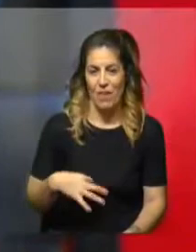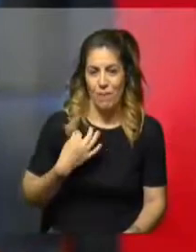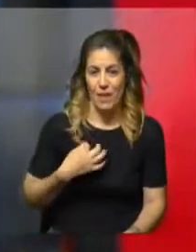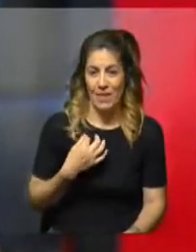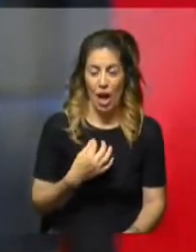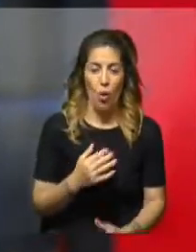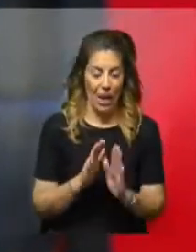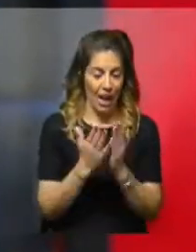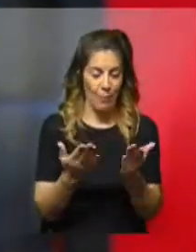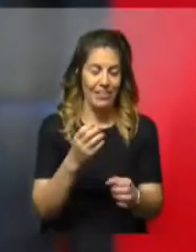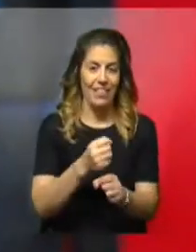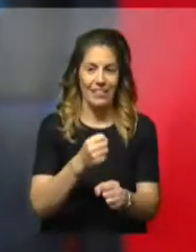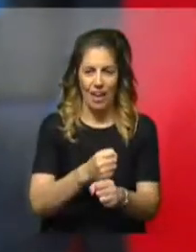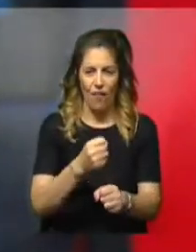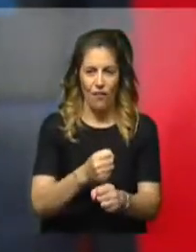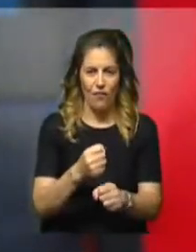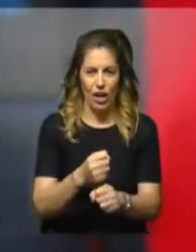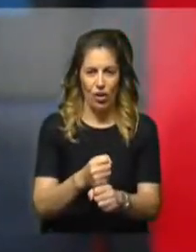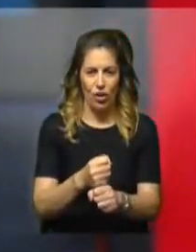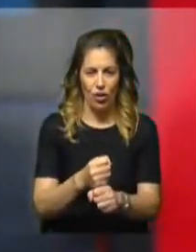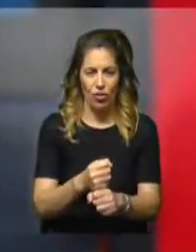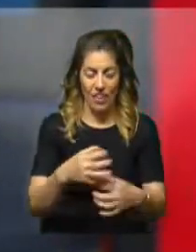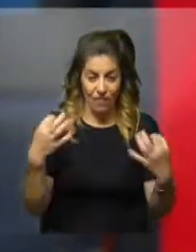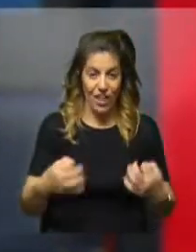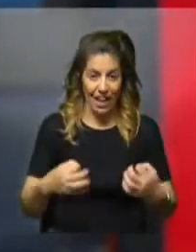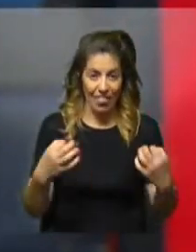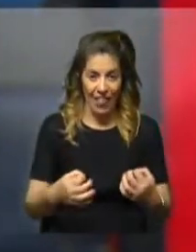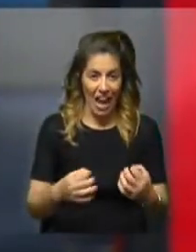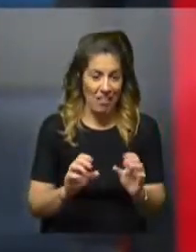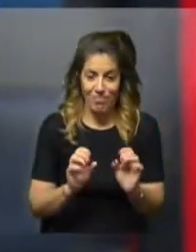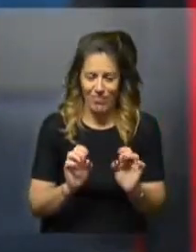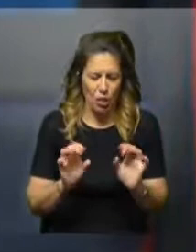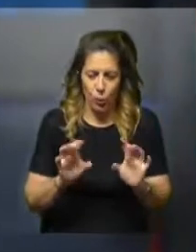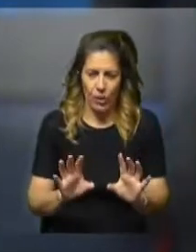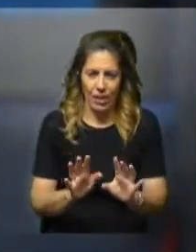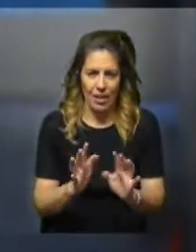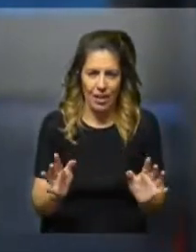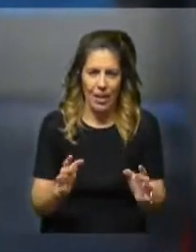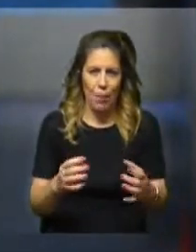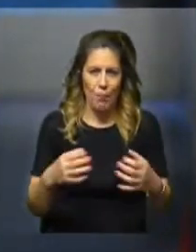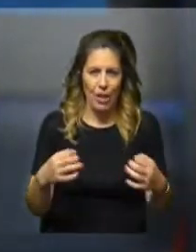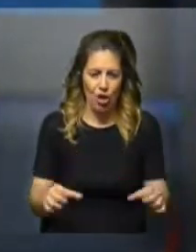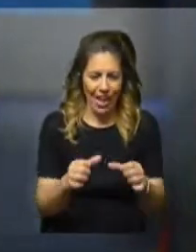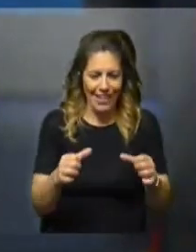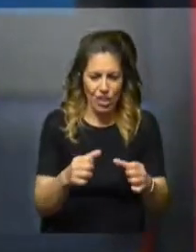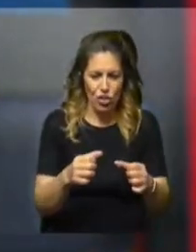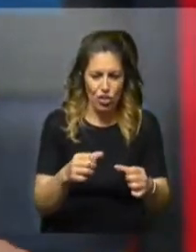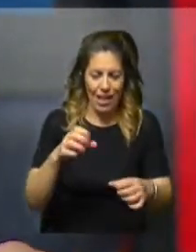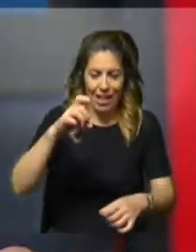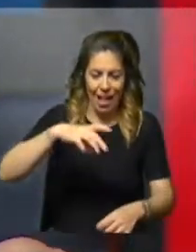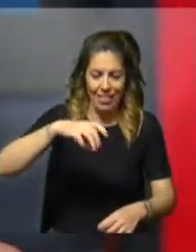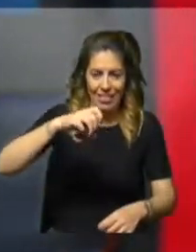era otra eran trabajos Auténticos ingenuos muchas veces pero pero bueno habrán hecho esa tinta